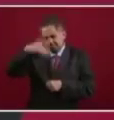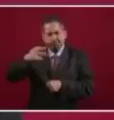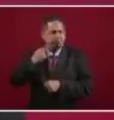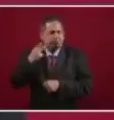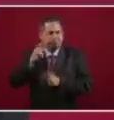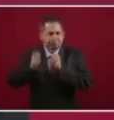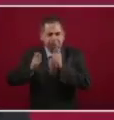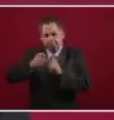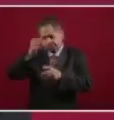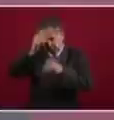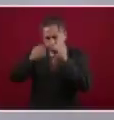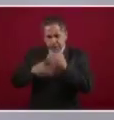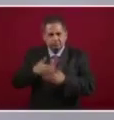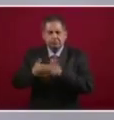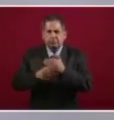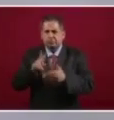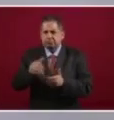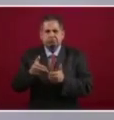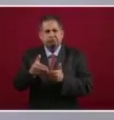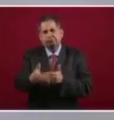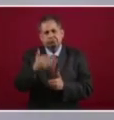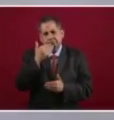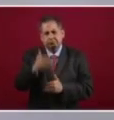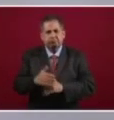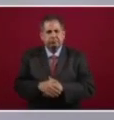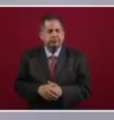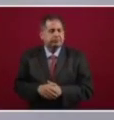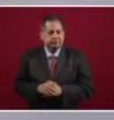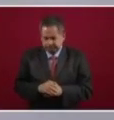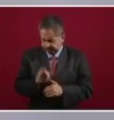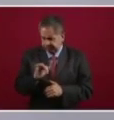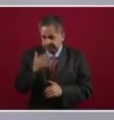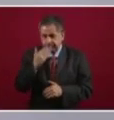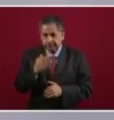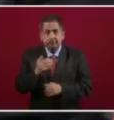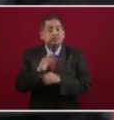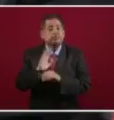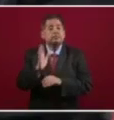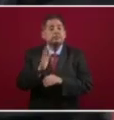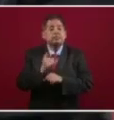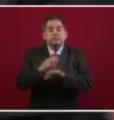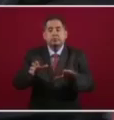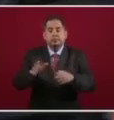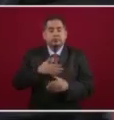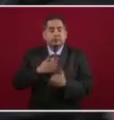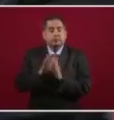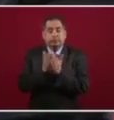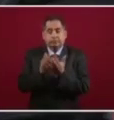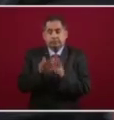Y vamos hacia adelante. Ya también les informo, ya entregué mi libro